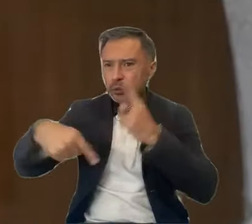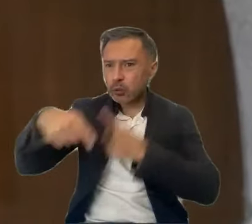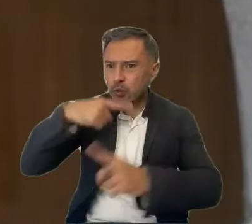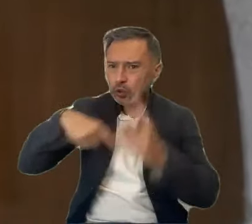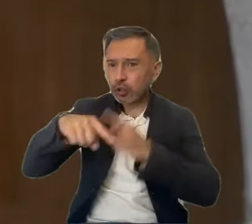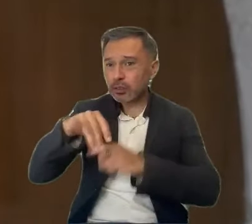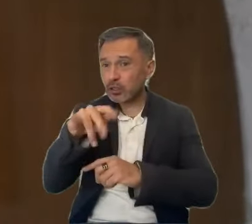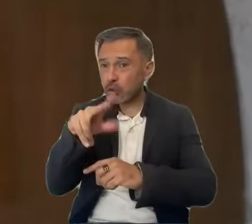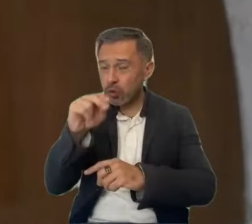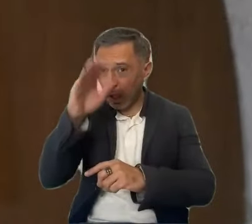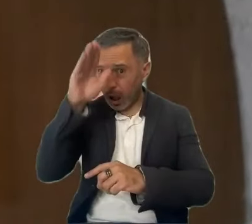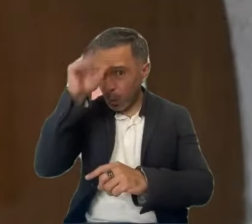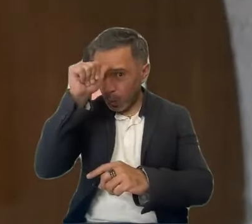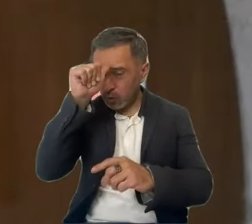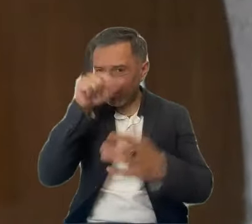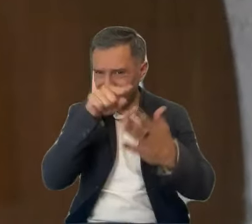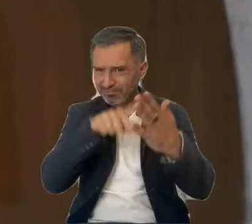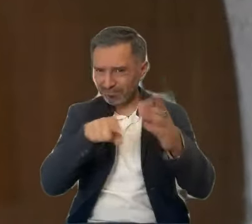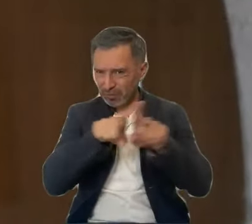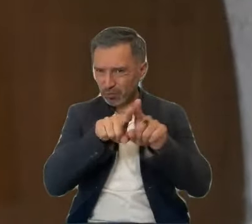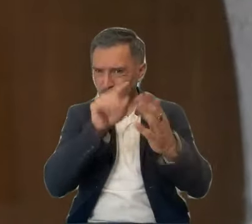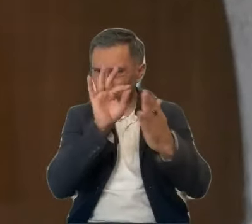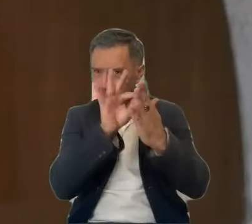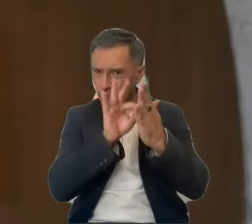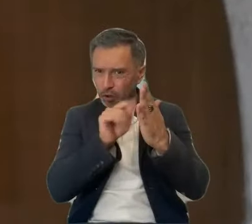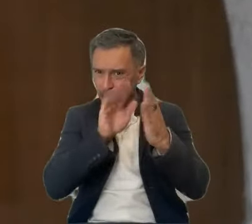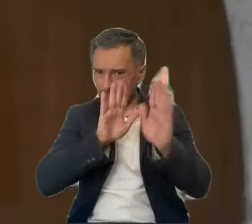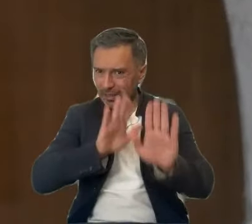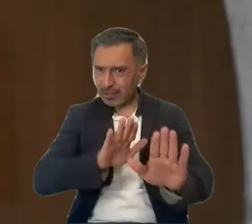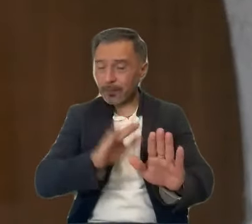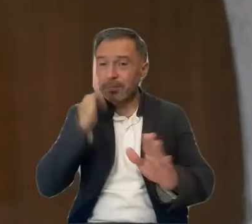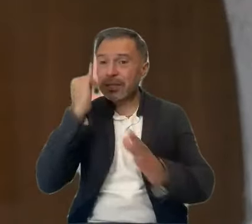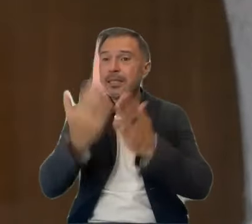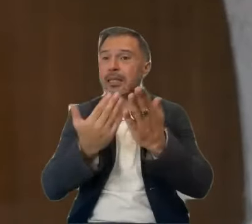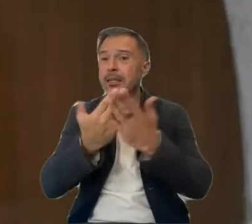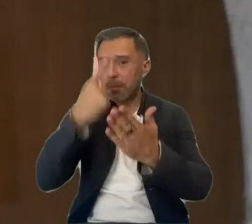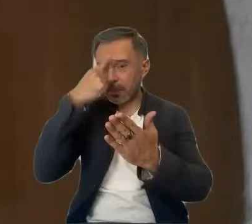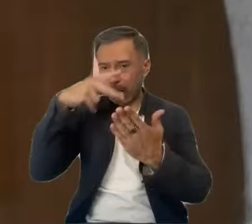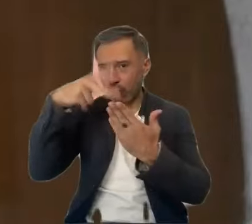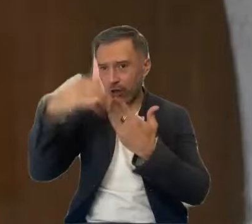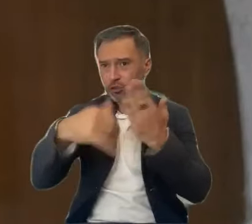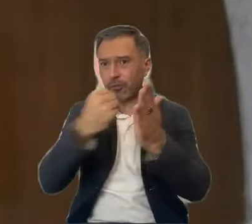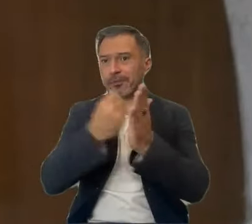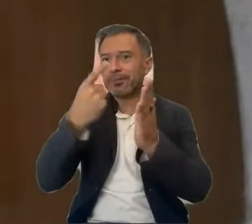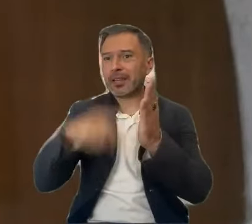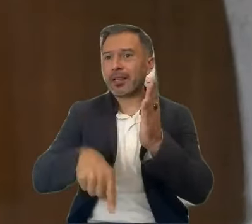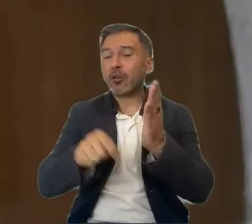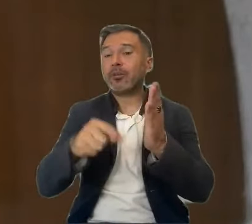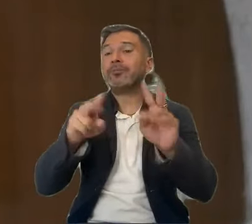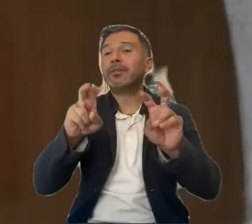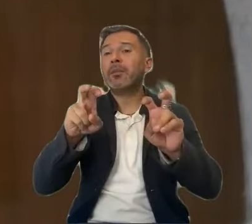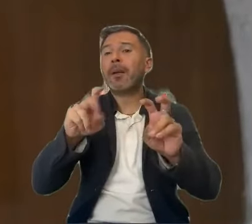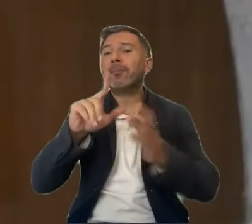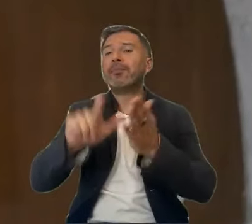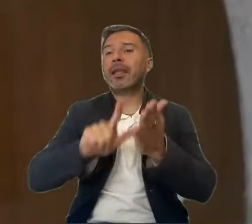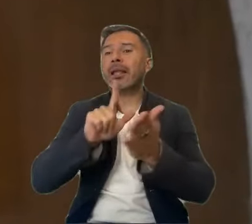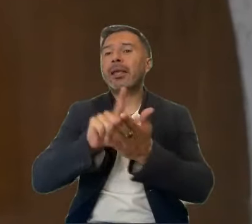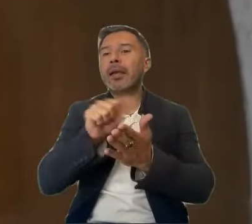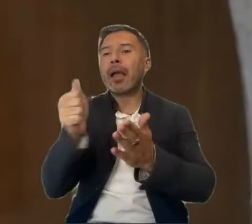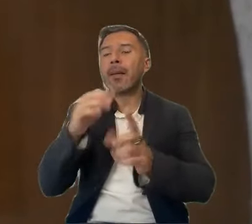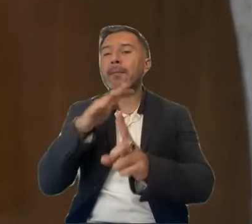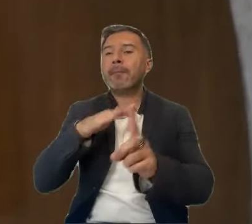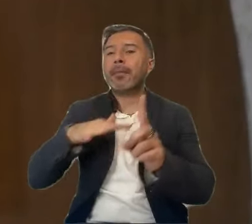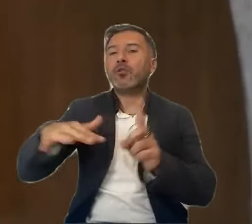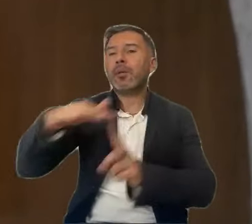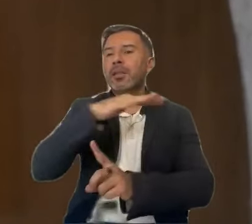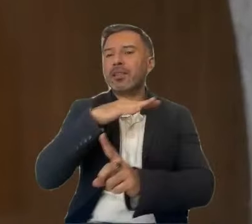términos, la siguiente iniciativa con proyecto de decreto por el que se expide la Ley de Responsabilidad Ambiental del